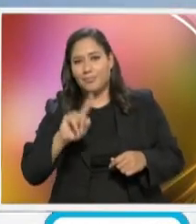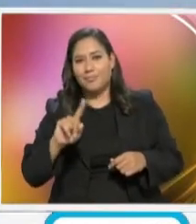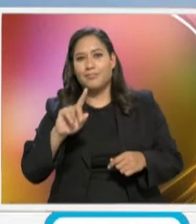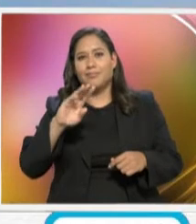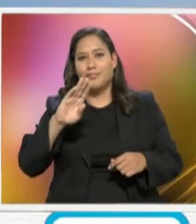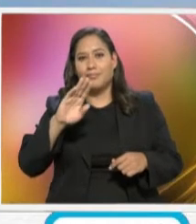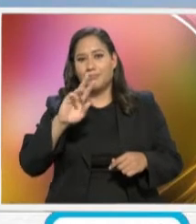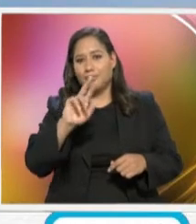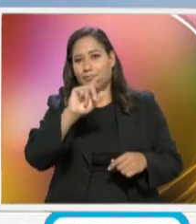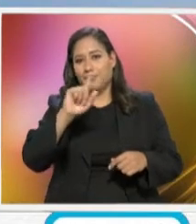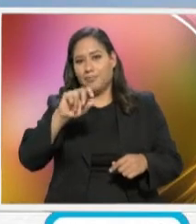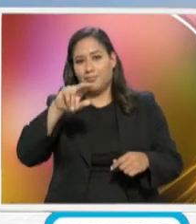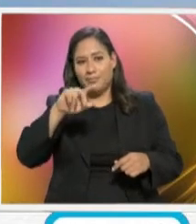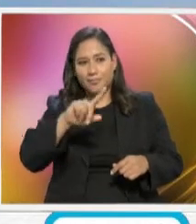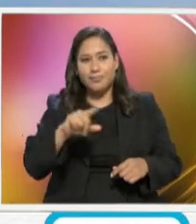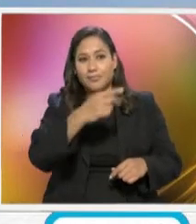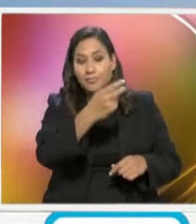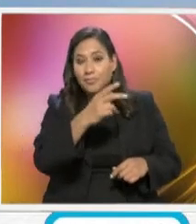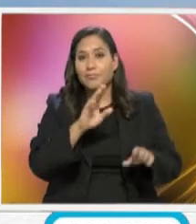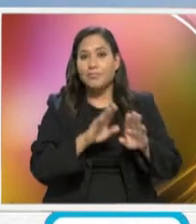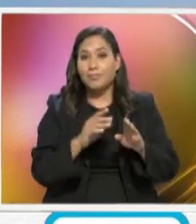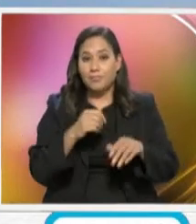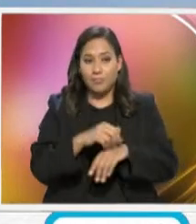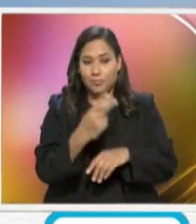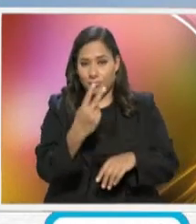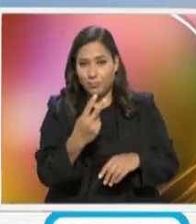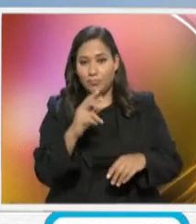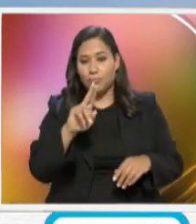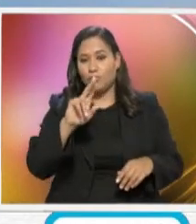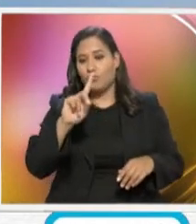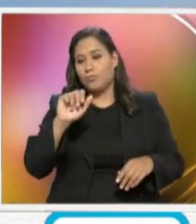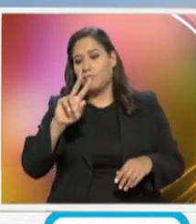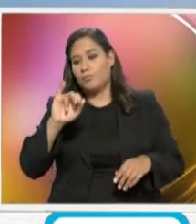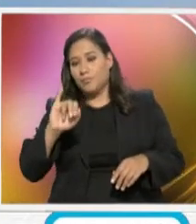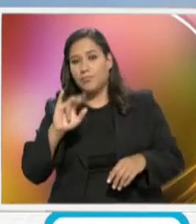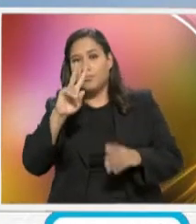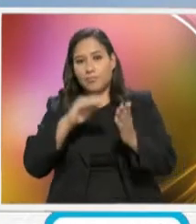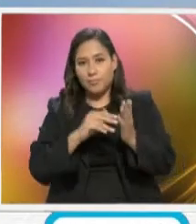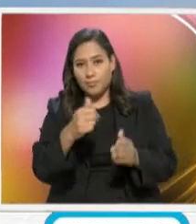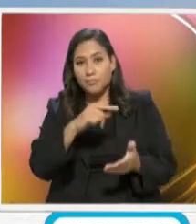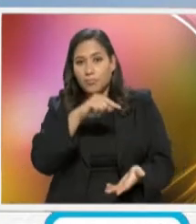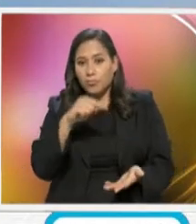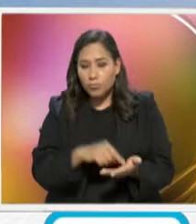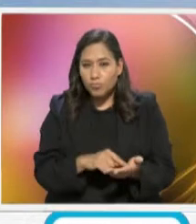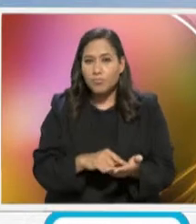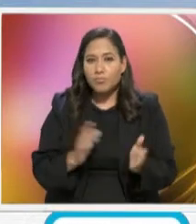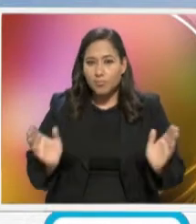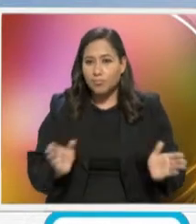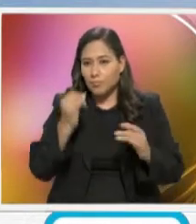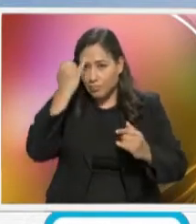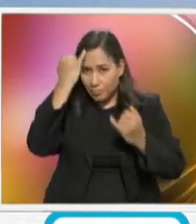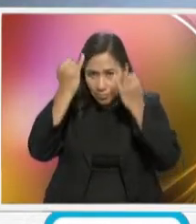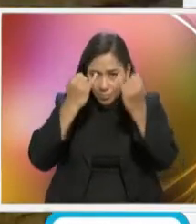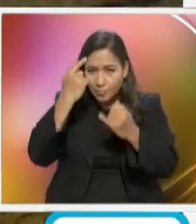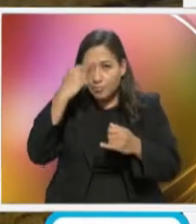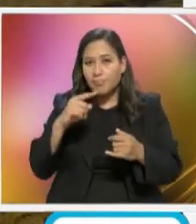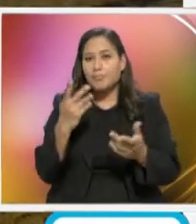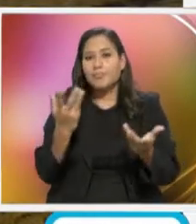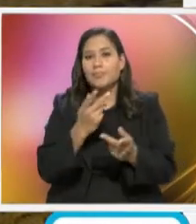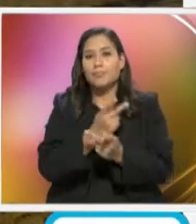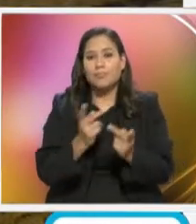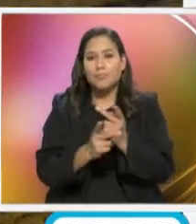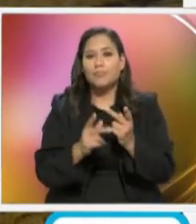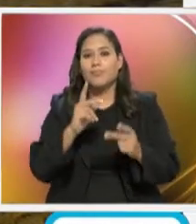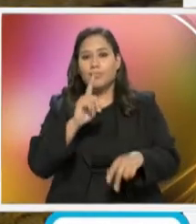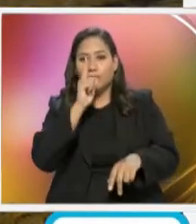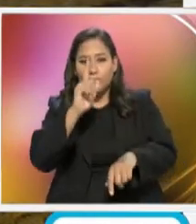Vázquez. Pedro Ramírez Vázquez. Esta fue concebida, la 12, Abu Dhabi, en el 2006. Se conoce como lugar que fomenta las ideas de producción energética. Aspira a